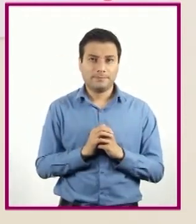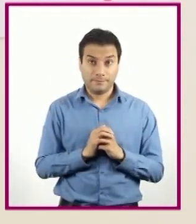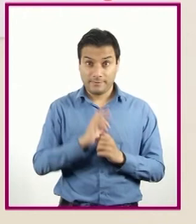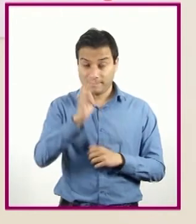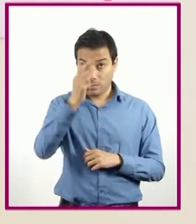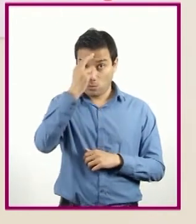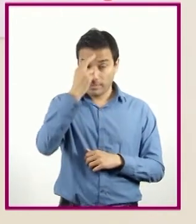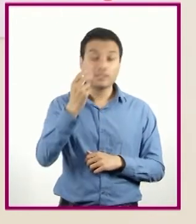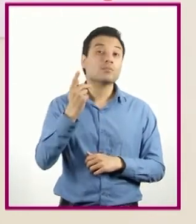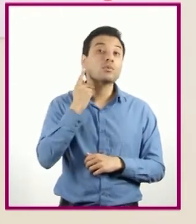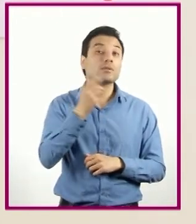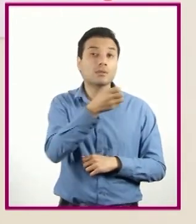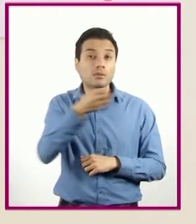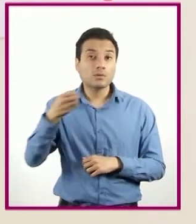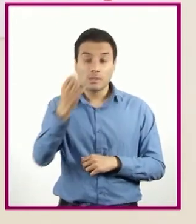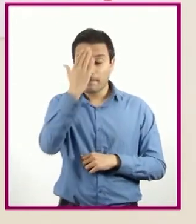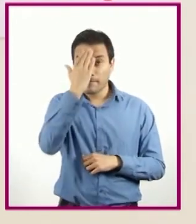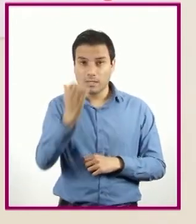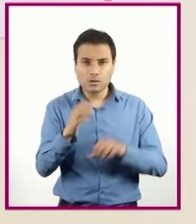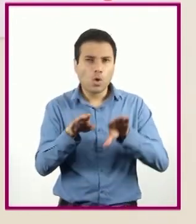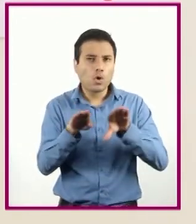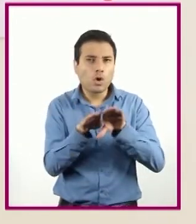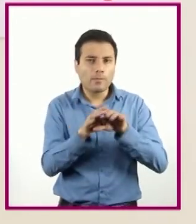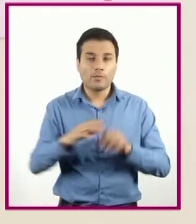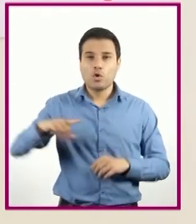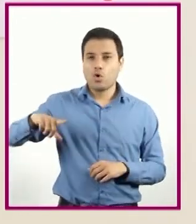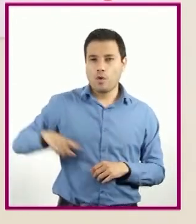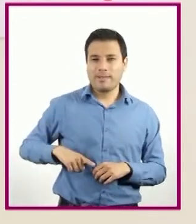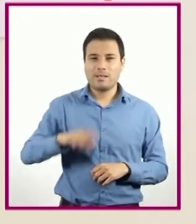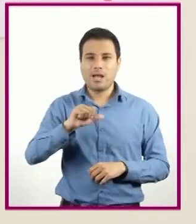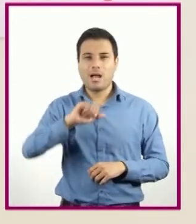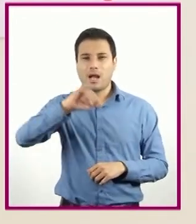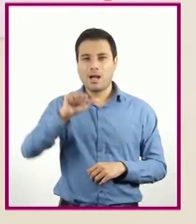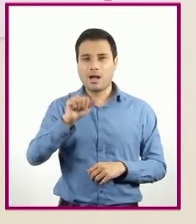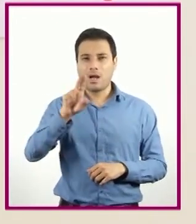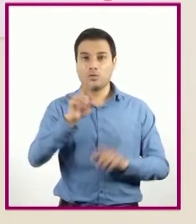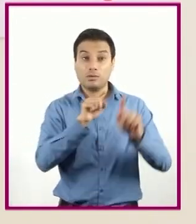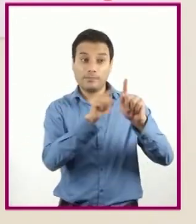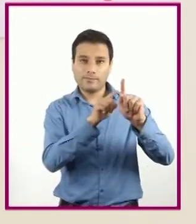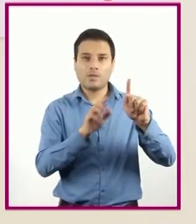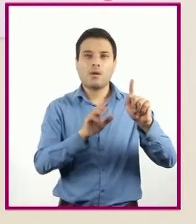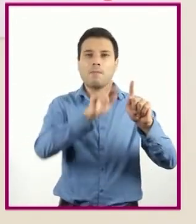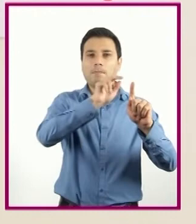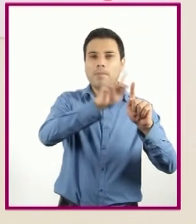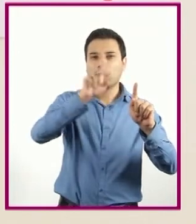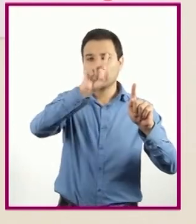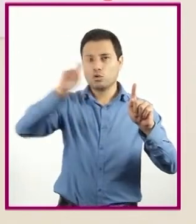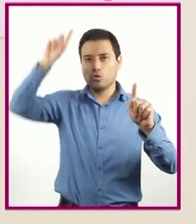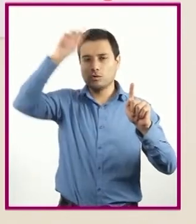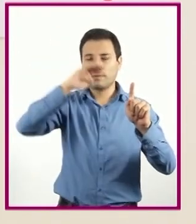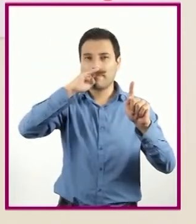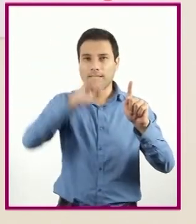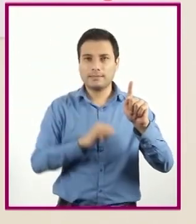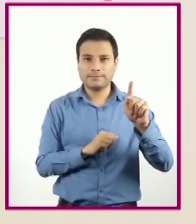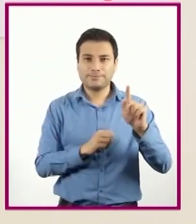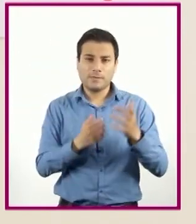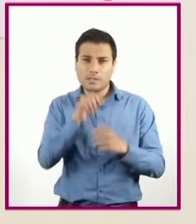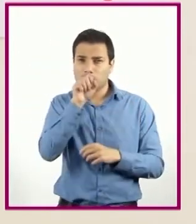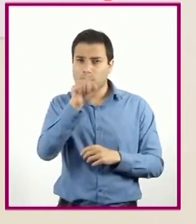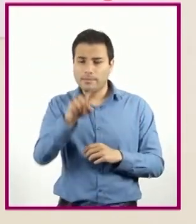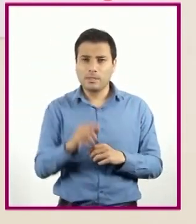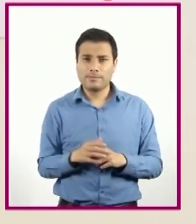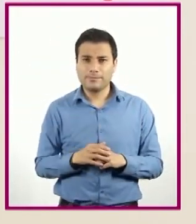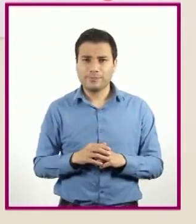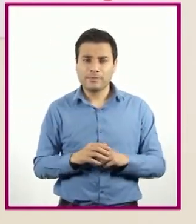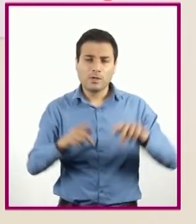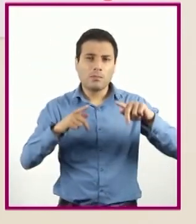organización política de los mayas, en la cual el gobernante o ajau era comparado con el dios del maíz. Sabemos también que su principal